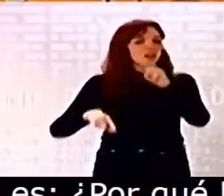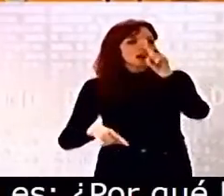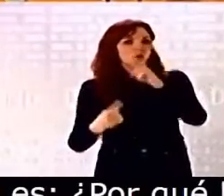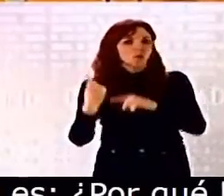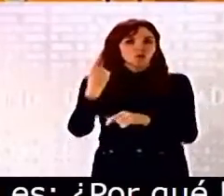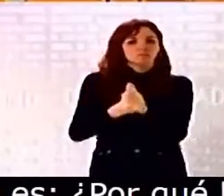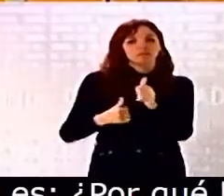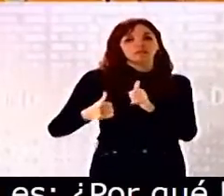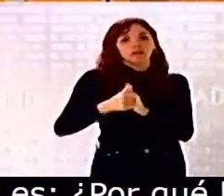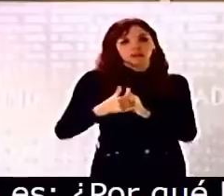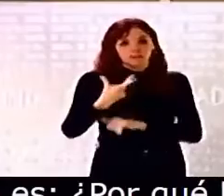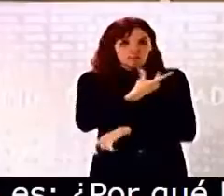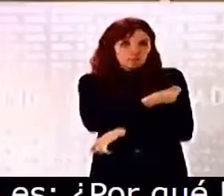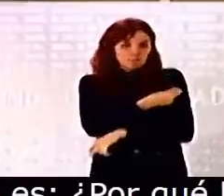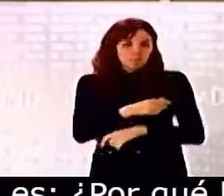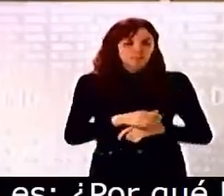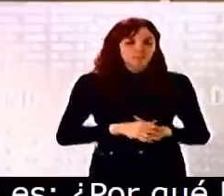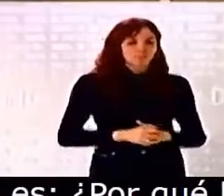tiempo?